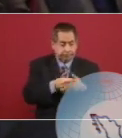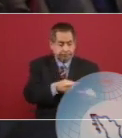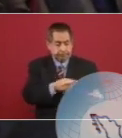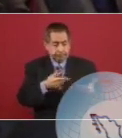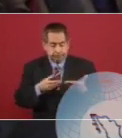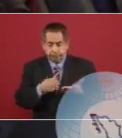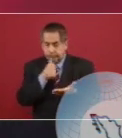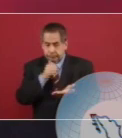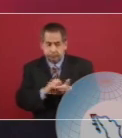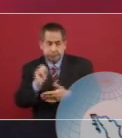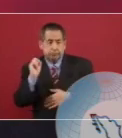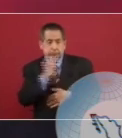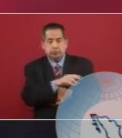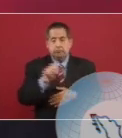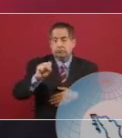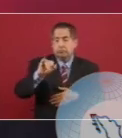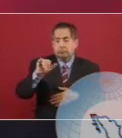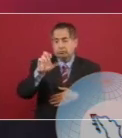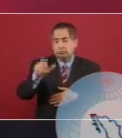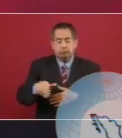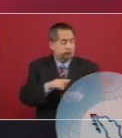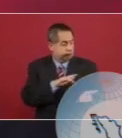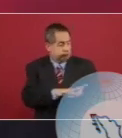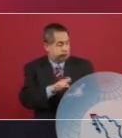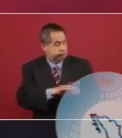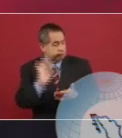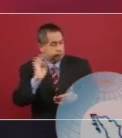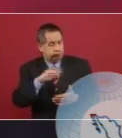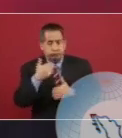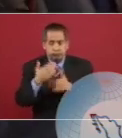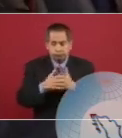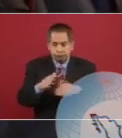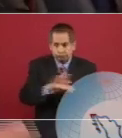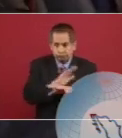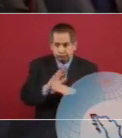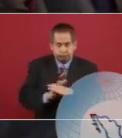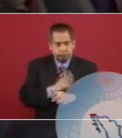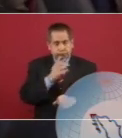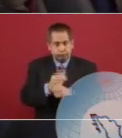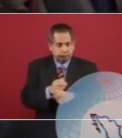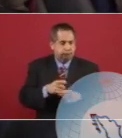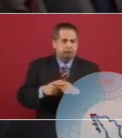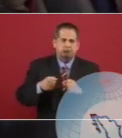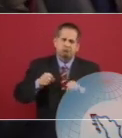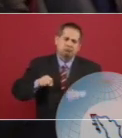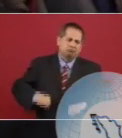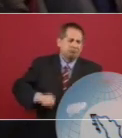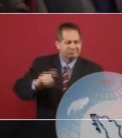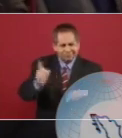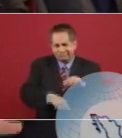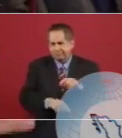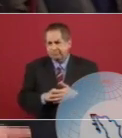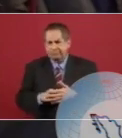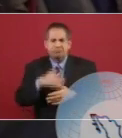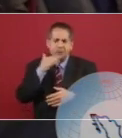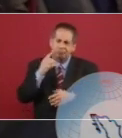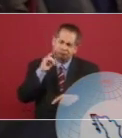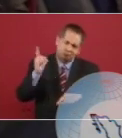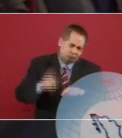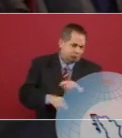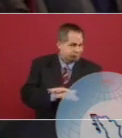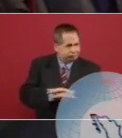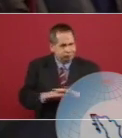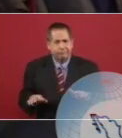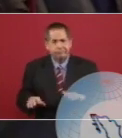la Corte para plantearle la posibilidad de impulsar reformas que combatan la corrupción, el nepotismo y todo este asunto